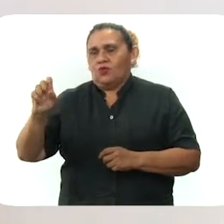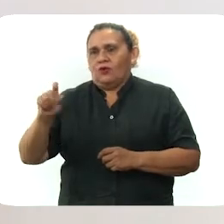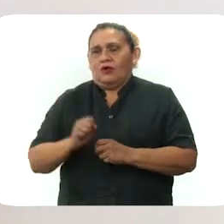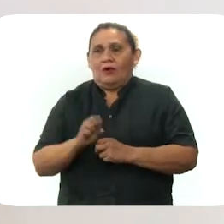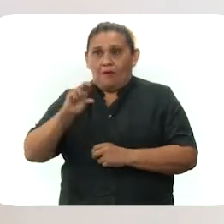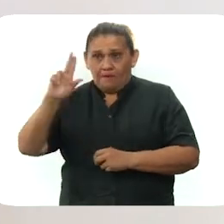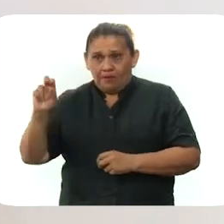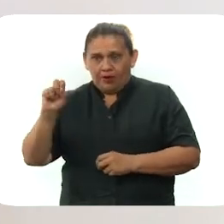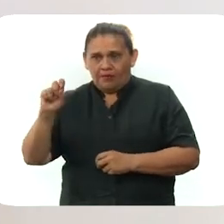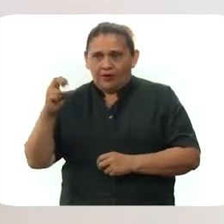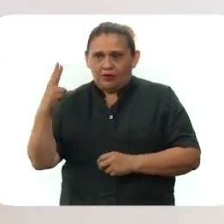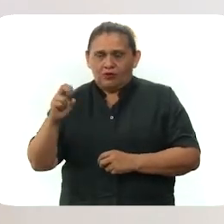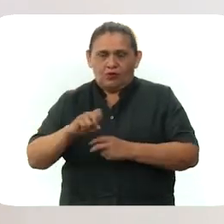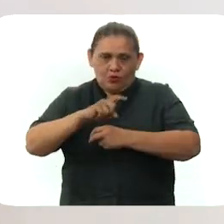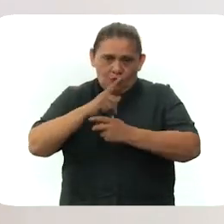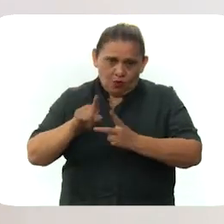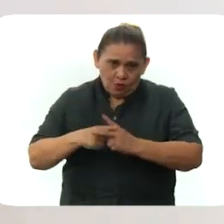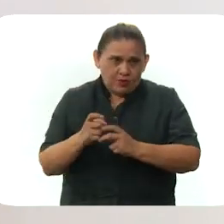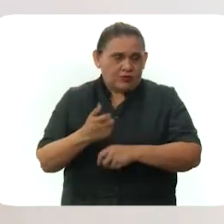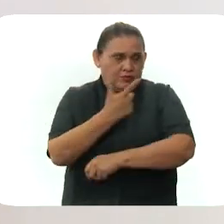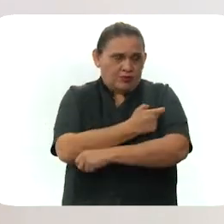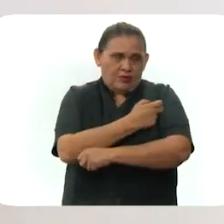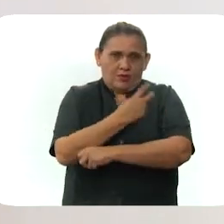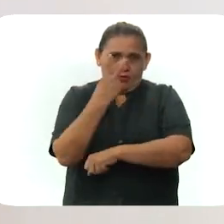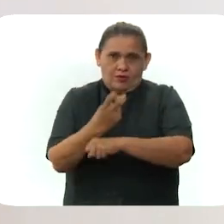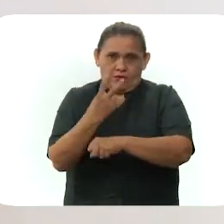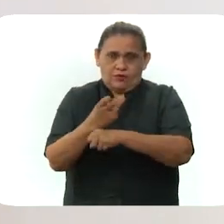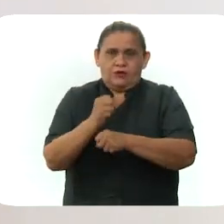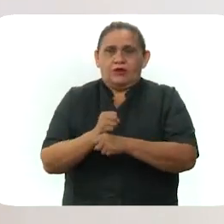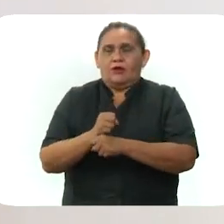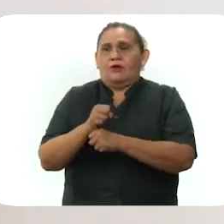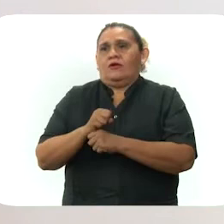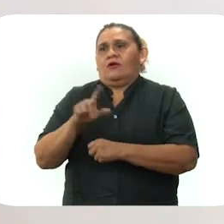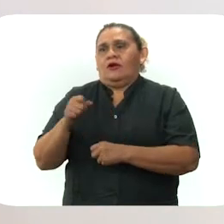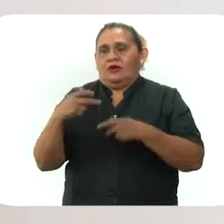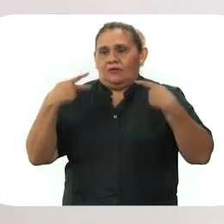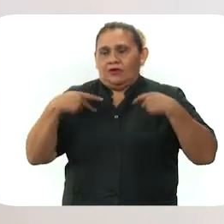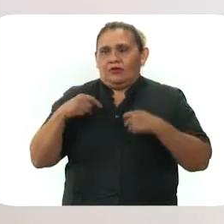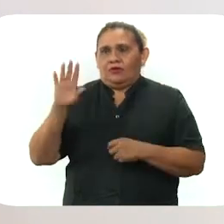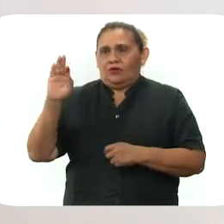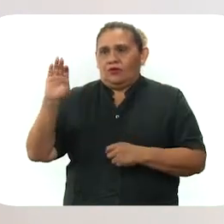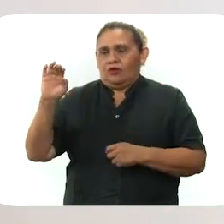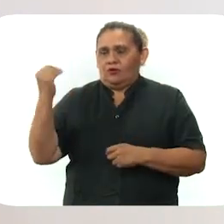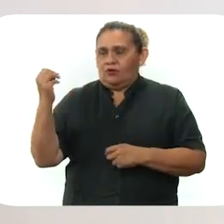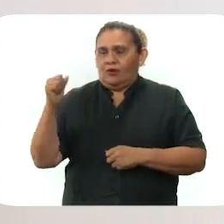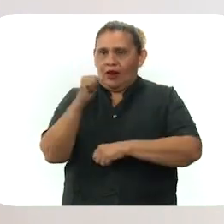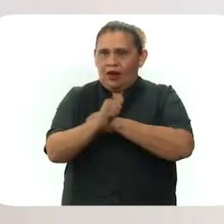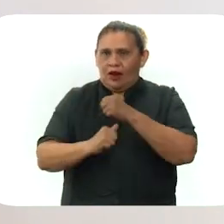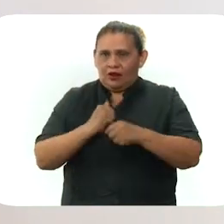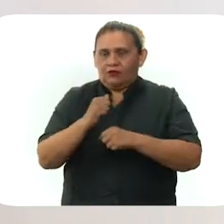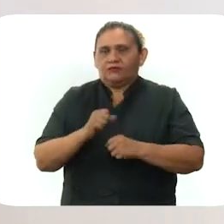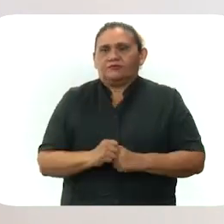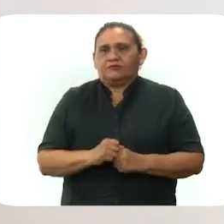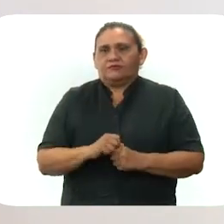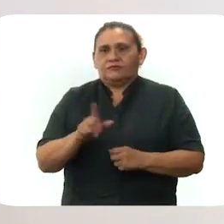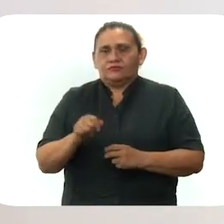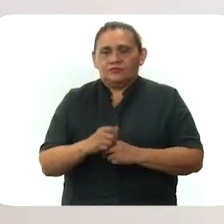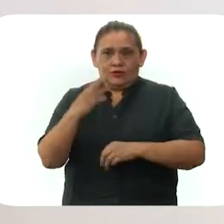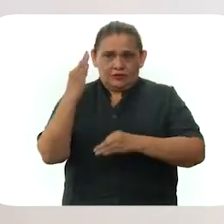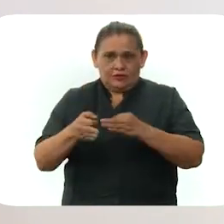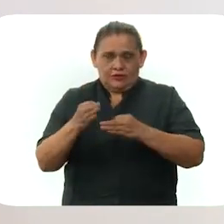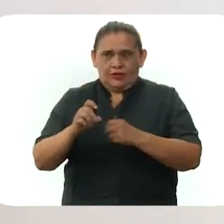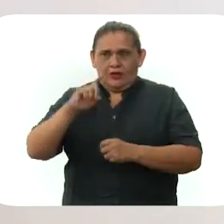martes 22 comenzó la aplicación en Mérida de la segunda dosis de la vacuna a las personas de entre 50 y 59 años. Concluirá el